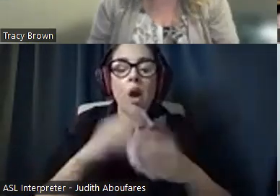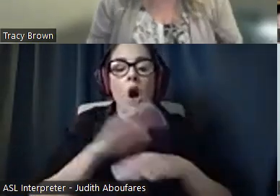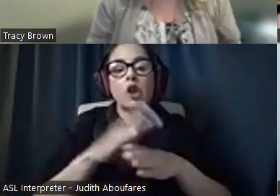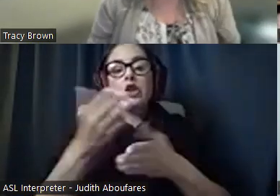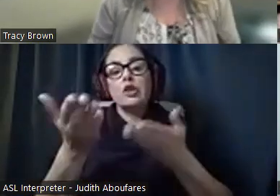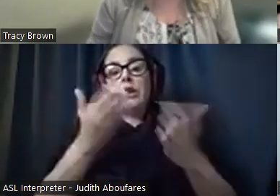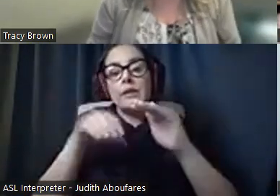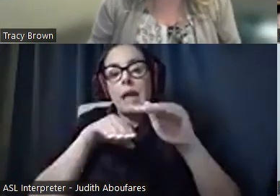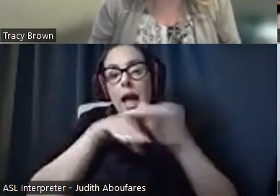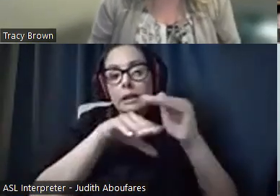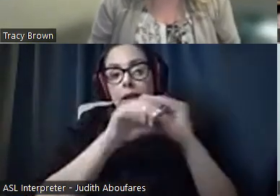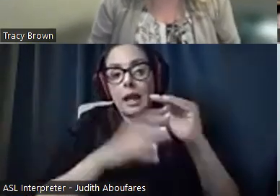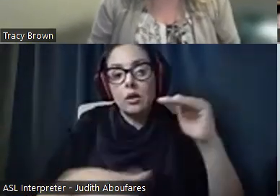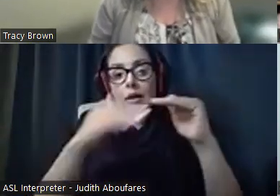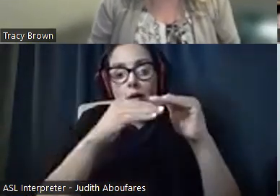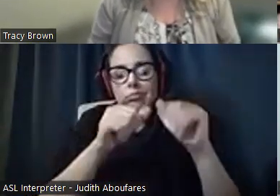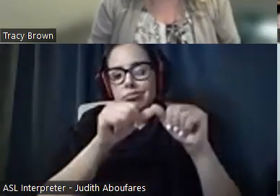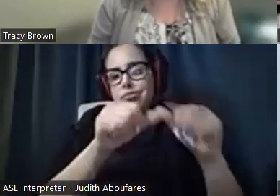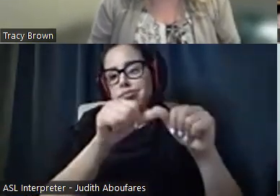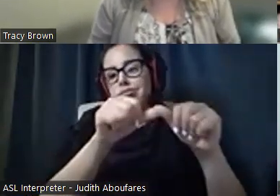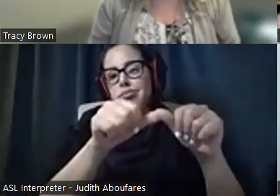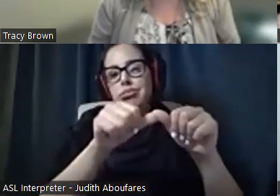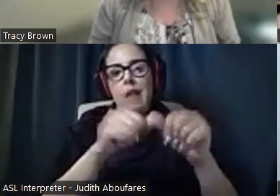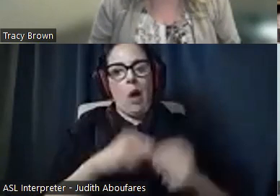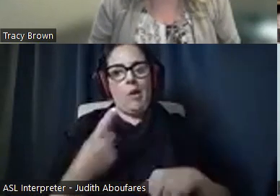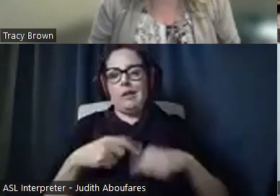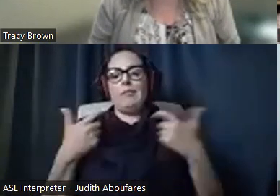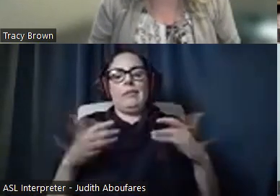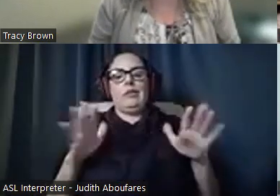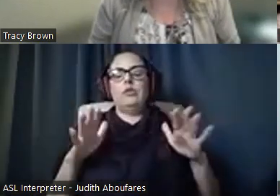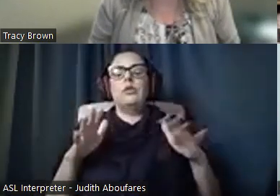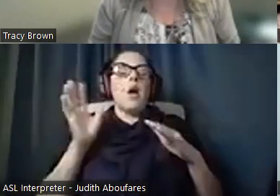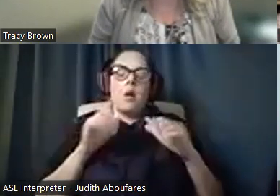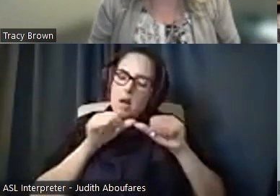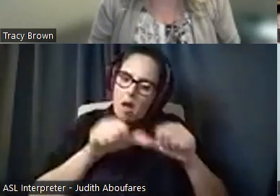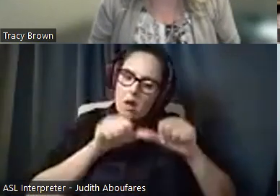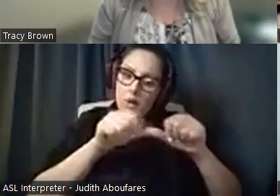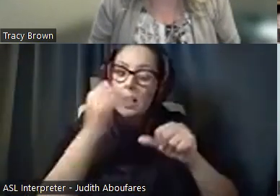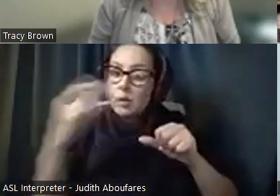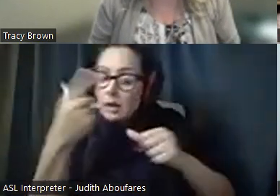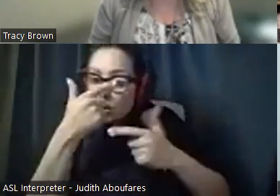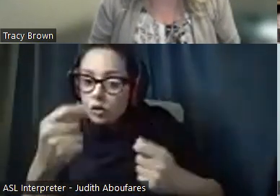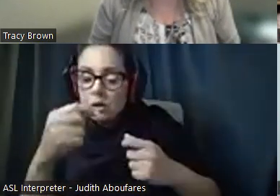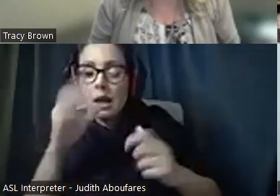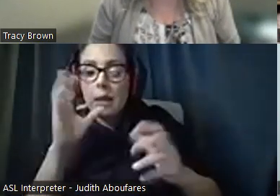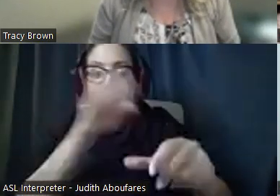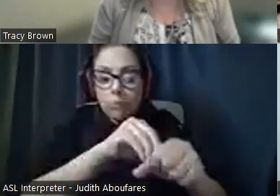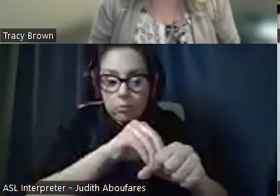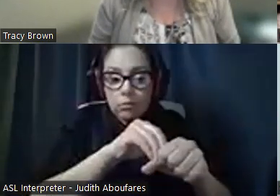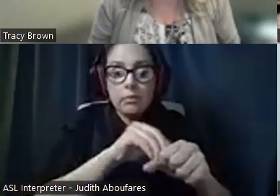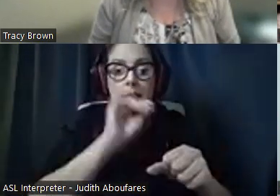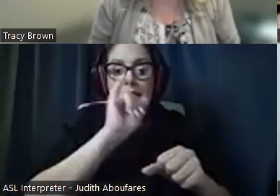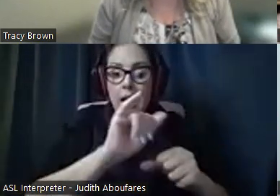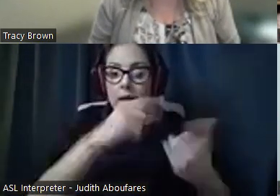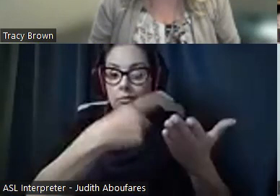la conversación acerca del acceso a la equidad que continúa. Así que cualquier persona que está interesada en